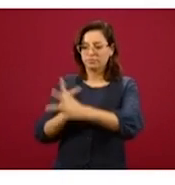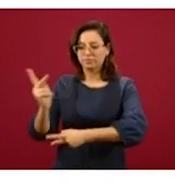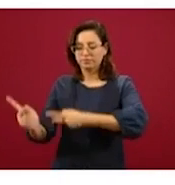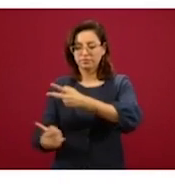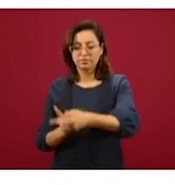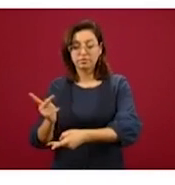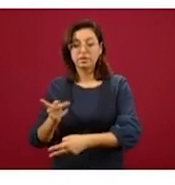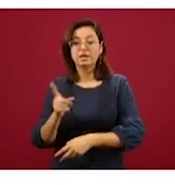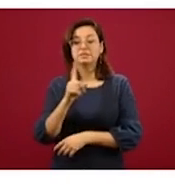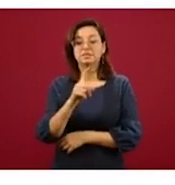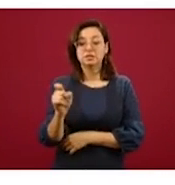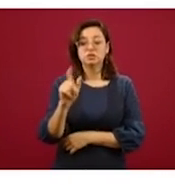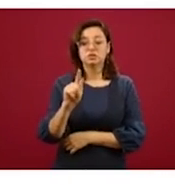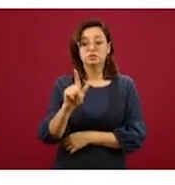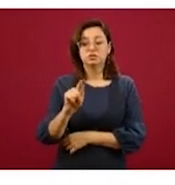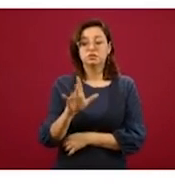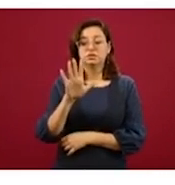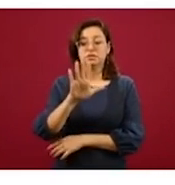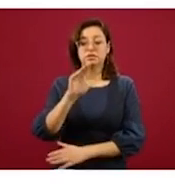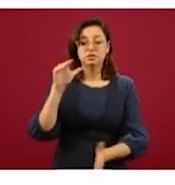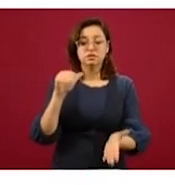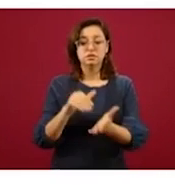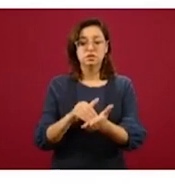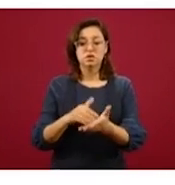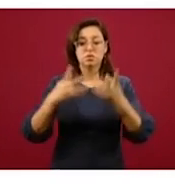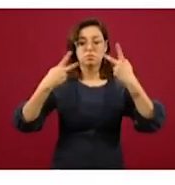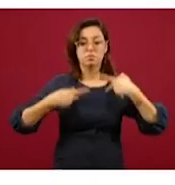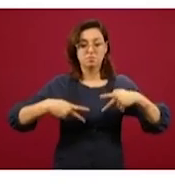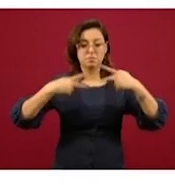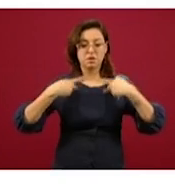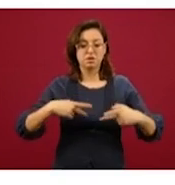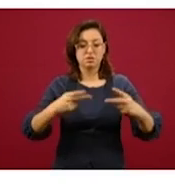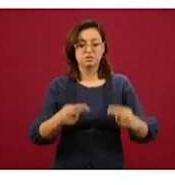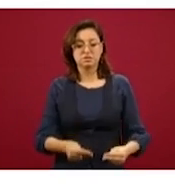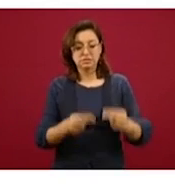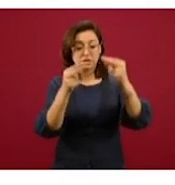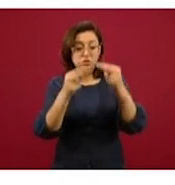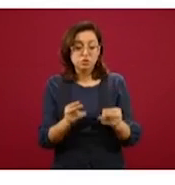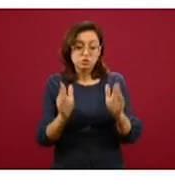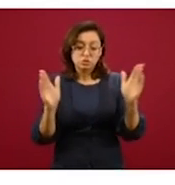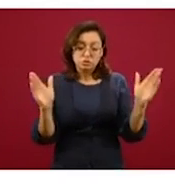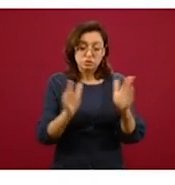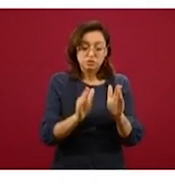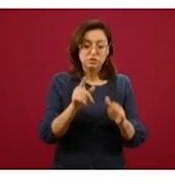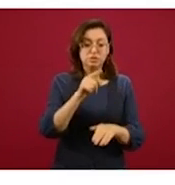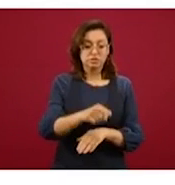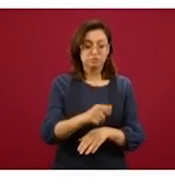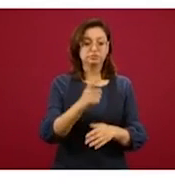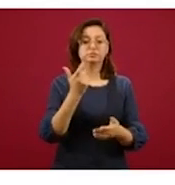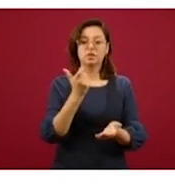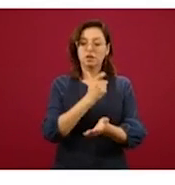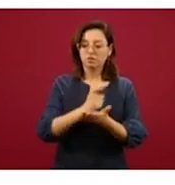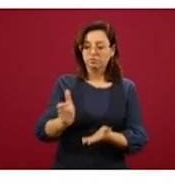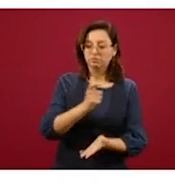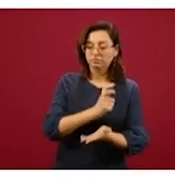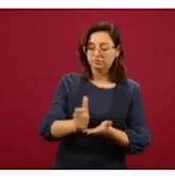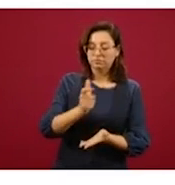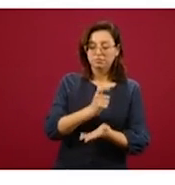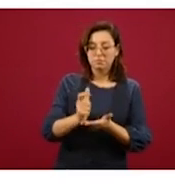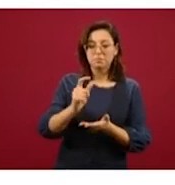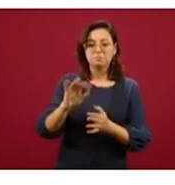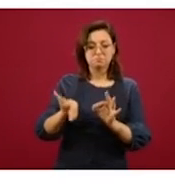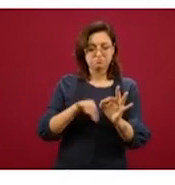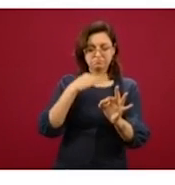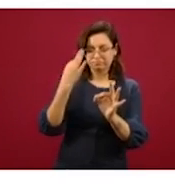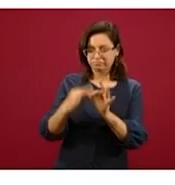de 175.000 personas, micronegocios que pagan el crédito de 6 y suben